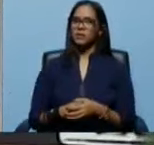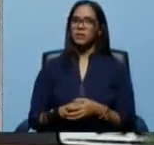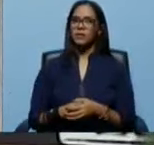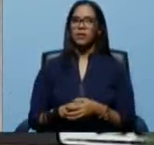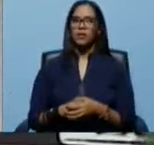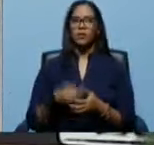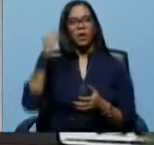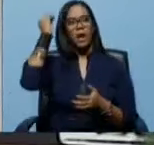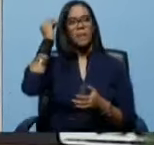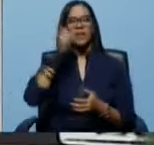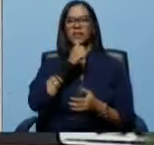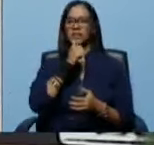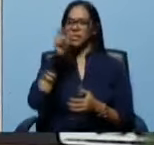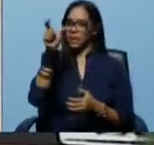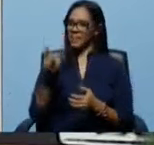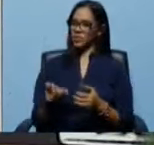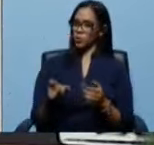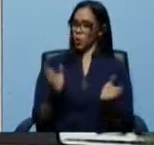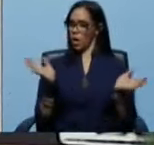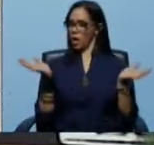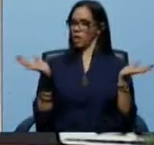Uno comienza a pensar quién será esa personalidad.